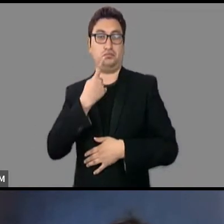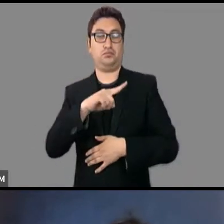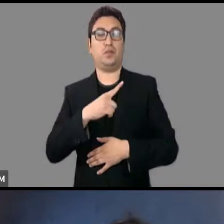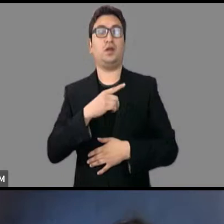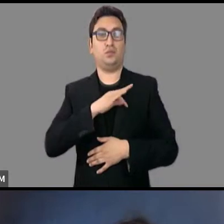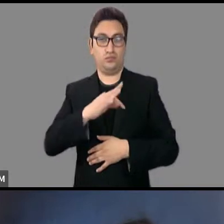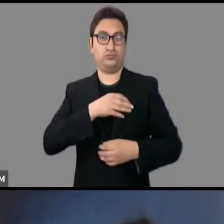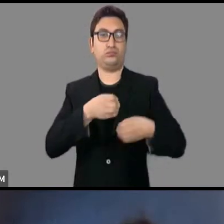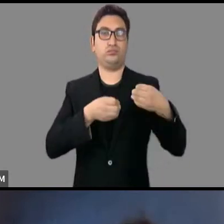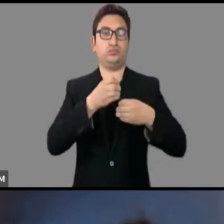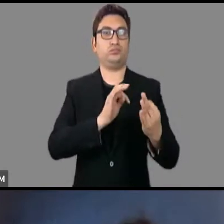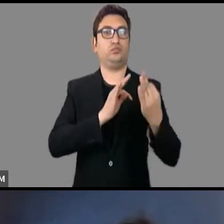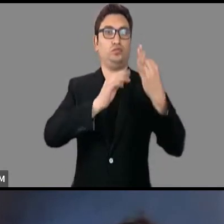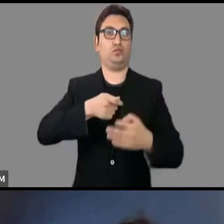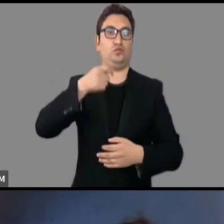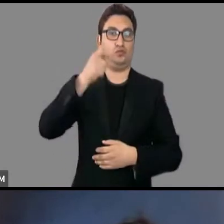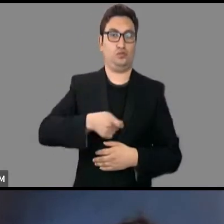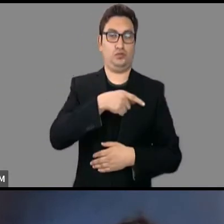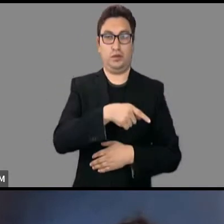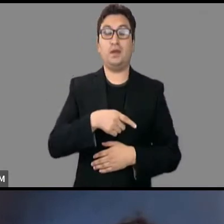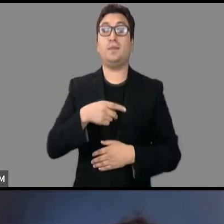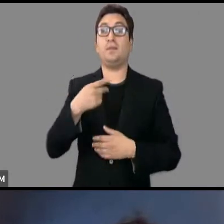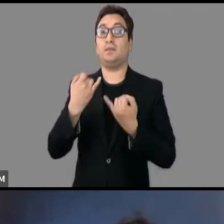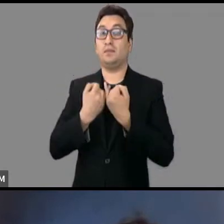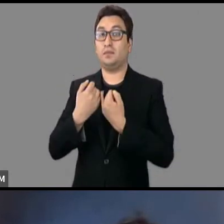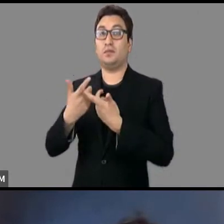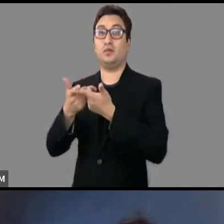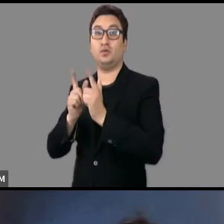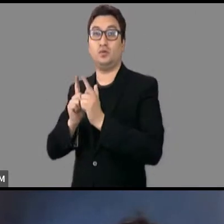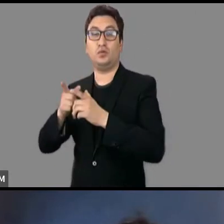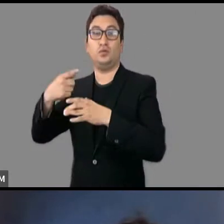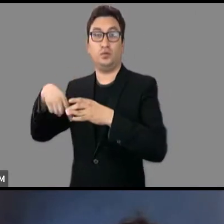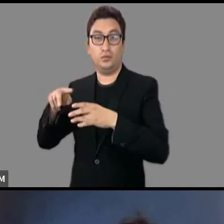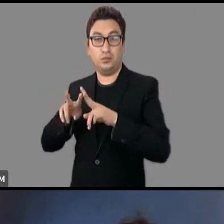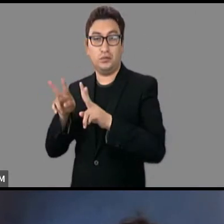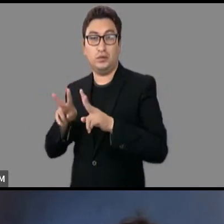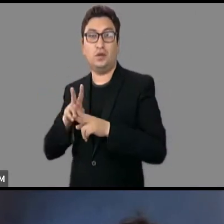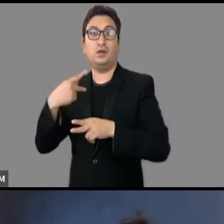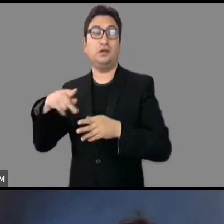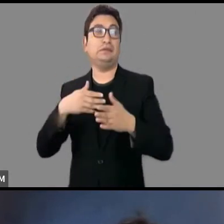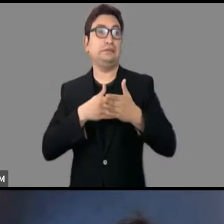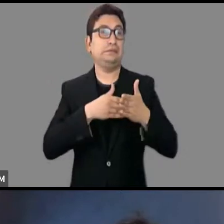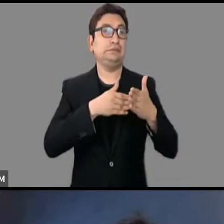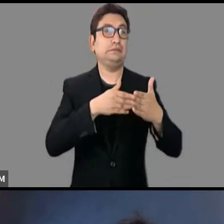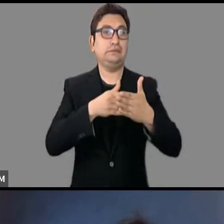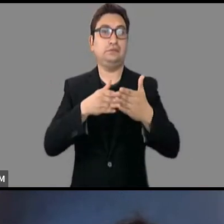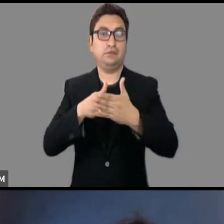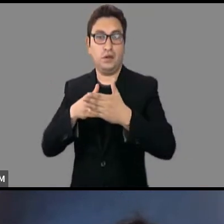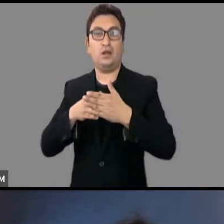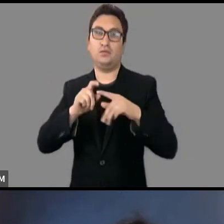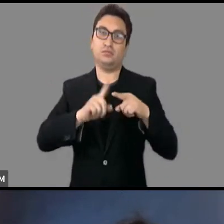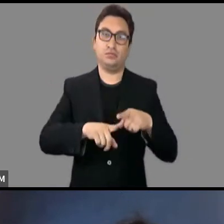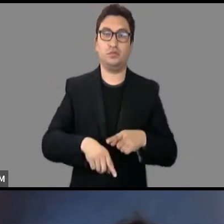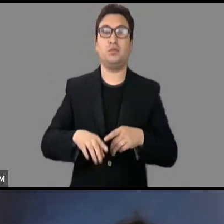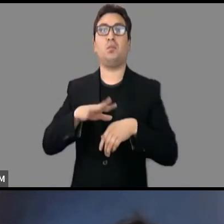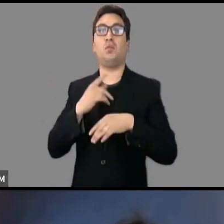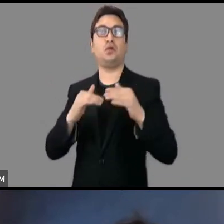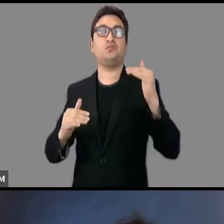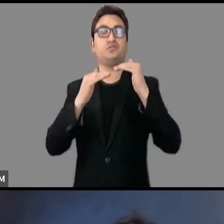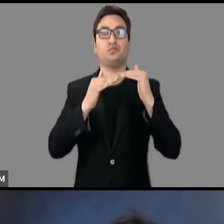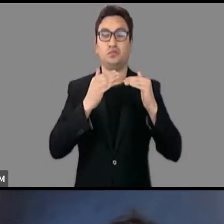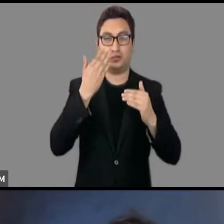los grupos vulnerables, implica la eliminación de las barreras que impiden que ese acceso sea en igualdad de condiciones, ¿no?